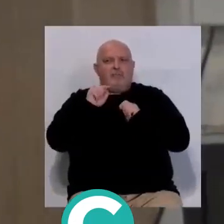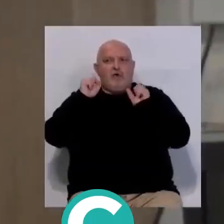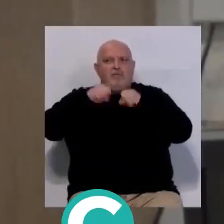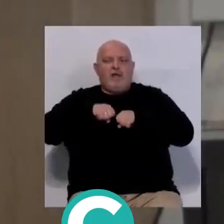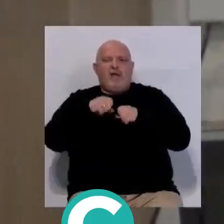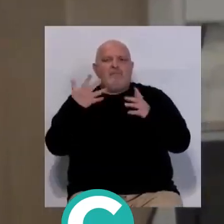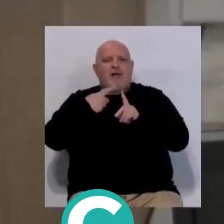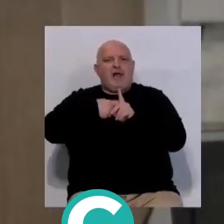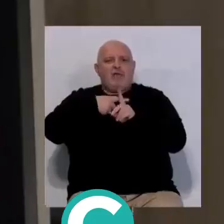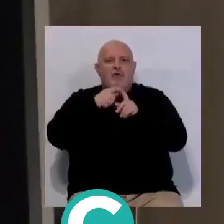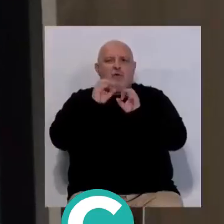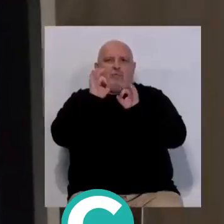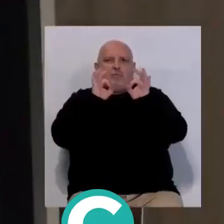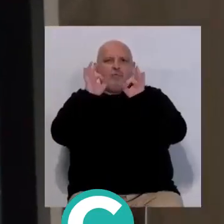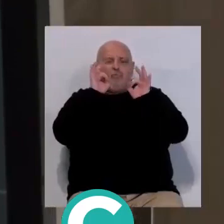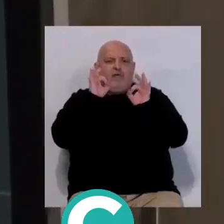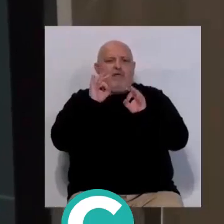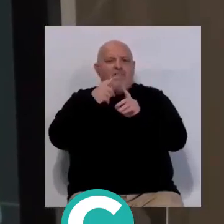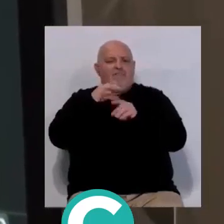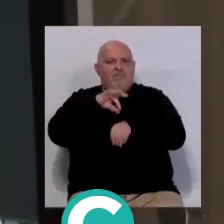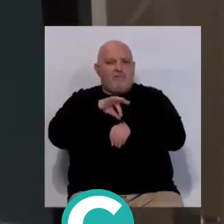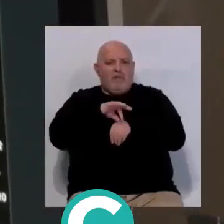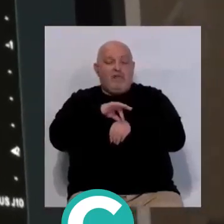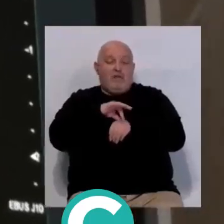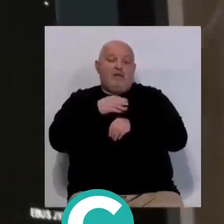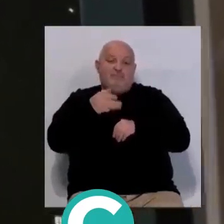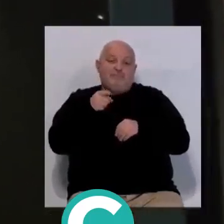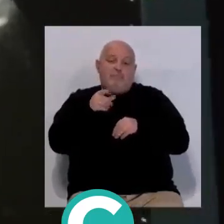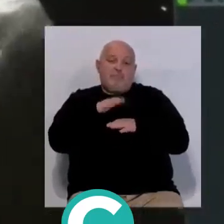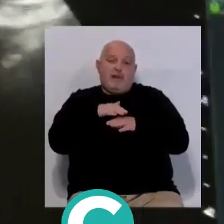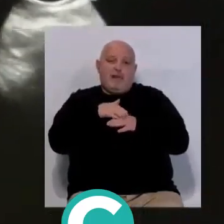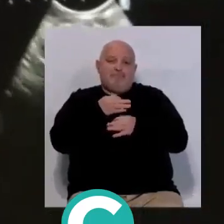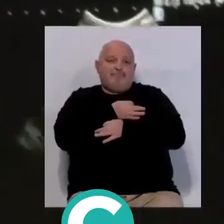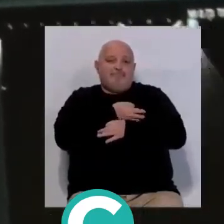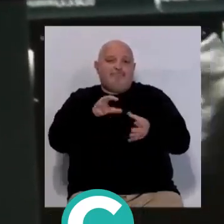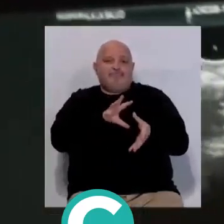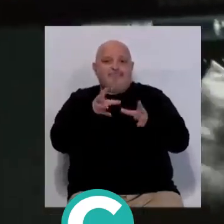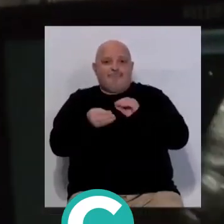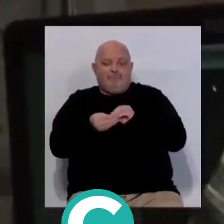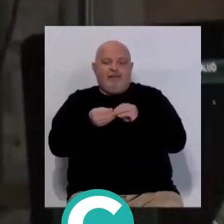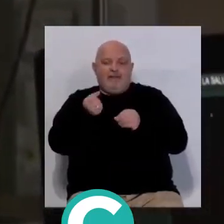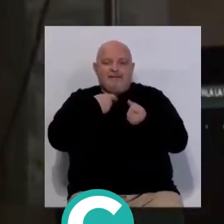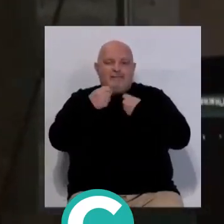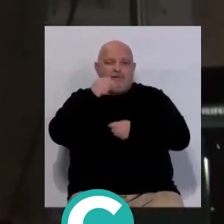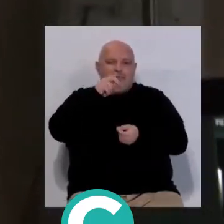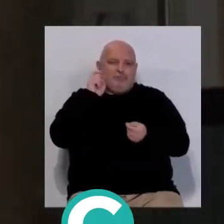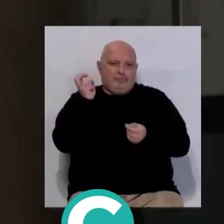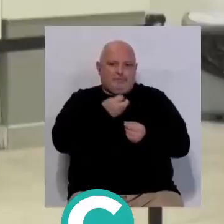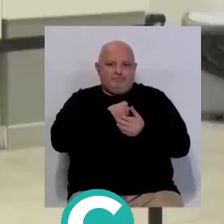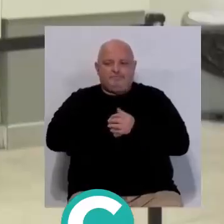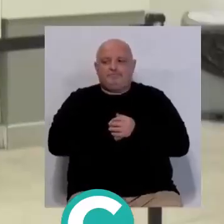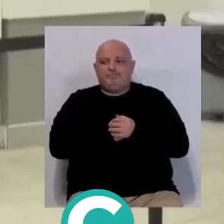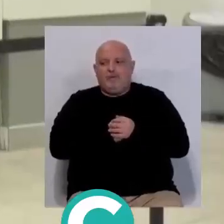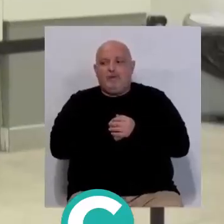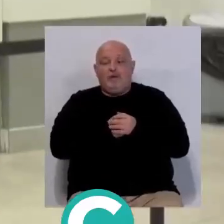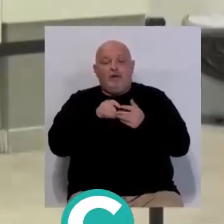confirmar en qué grado de extensión se encuentra la enfermedad, lo que es fundamental para la adecuación del tratamiento del paciente.